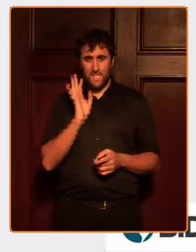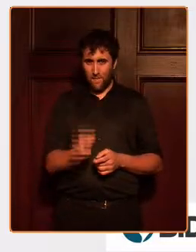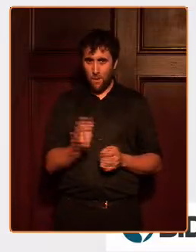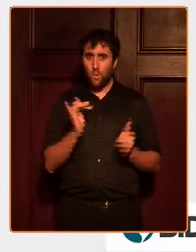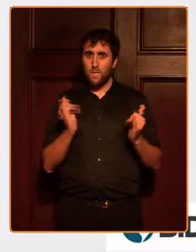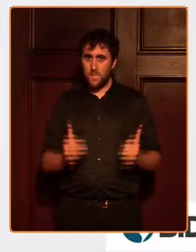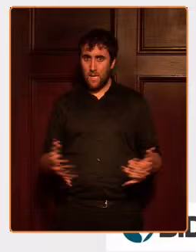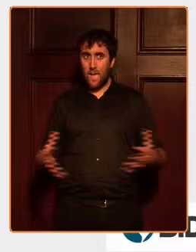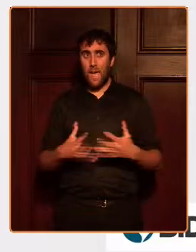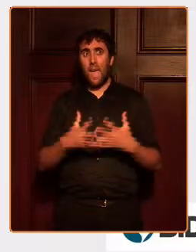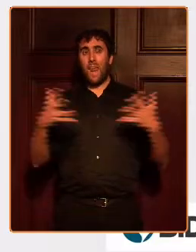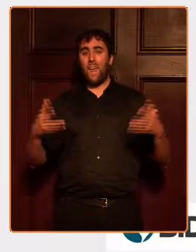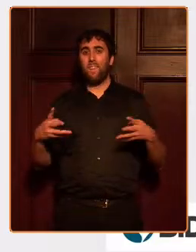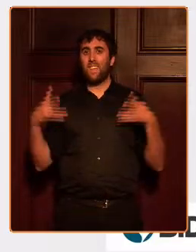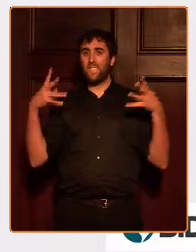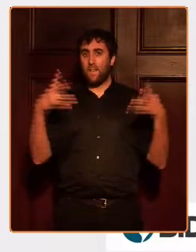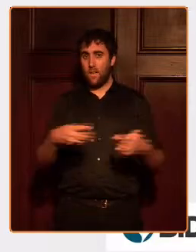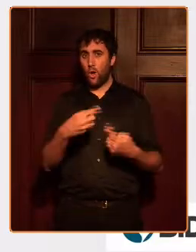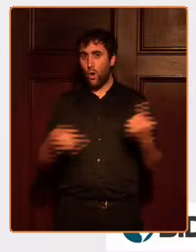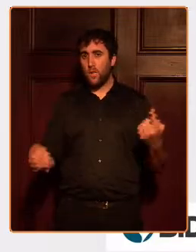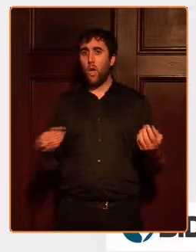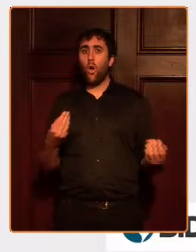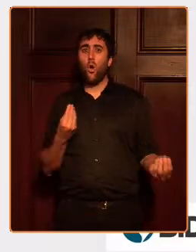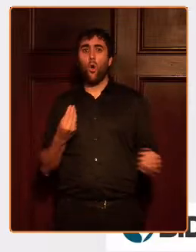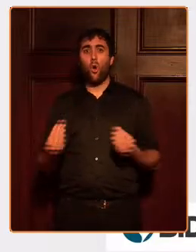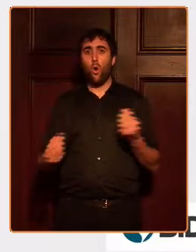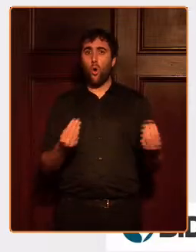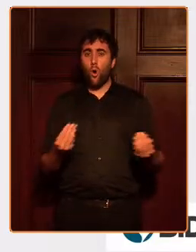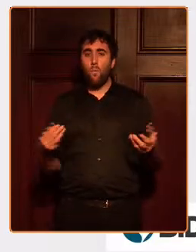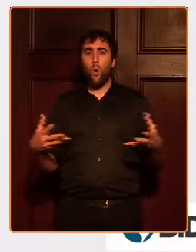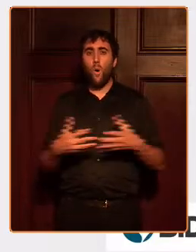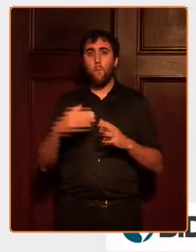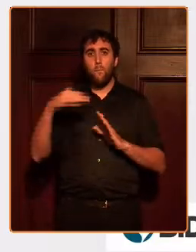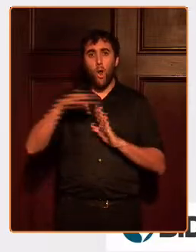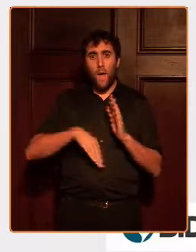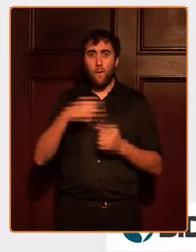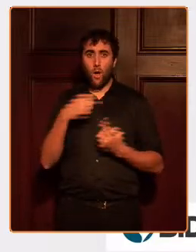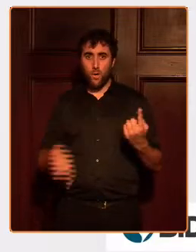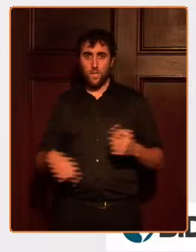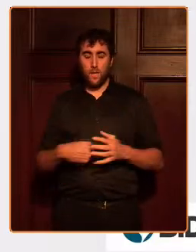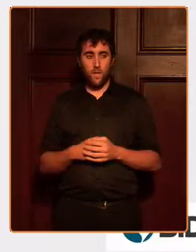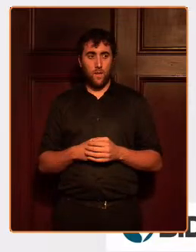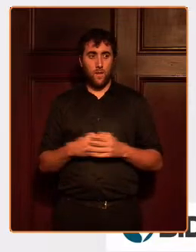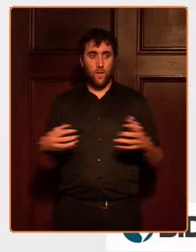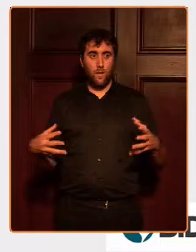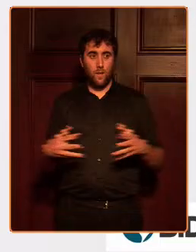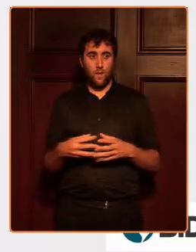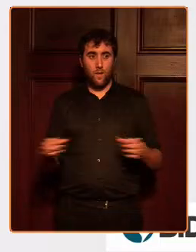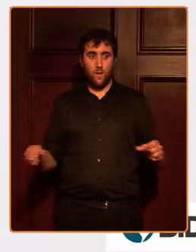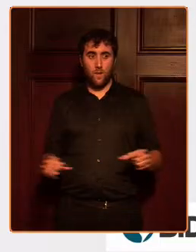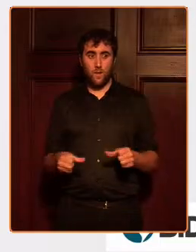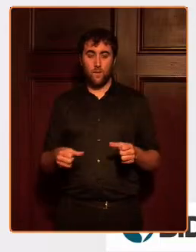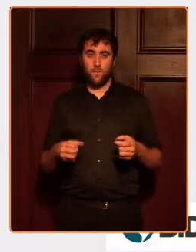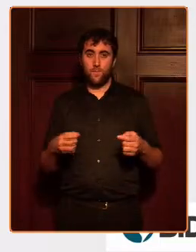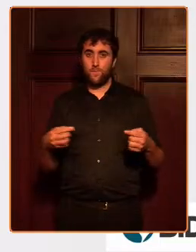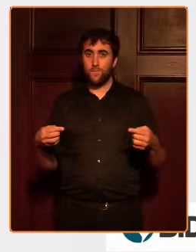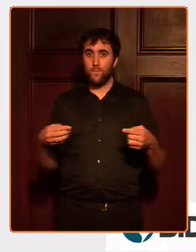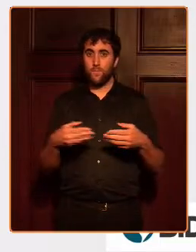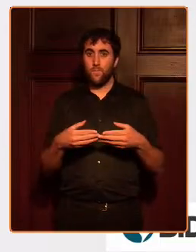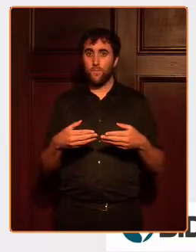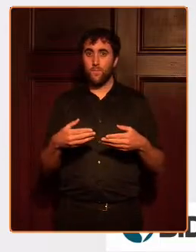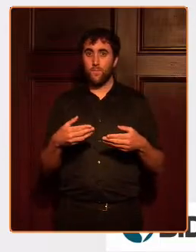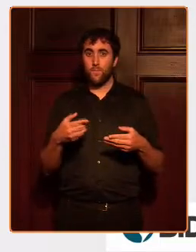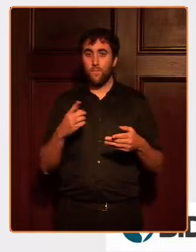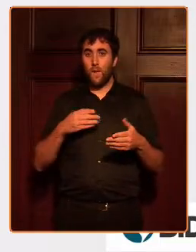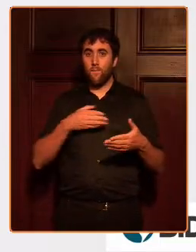gran desafío ha sido cómo llevamos esos programas a escala. Y para llegar a escala nos hemos encontrado con barreras